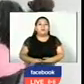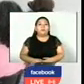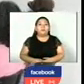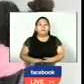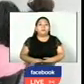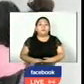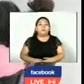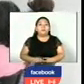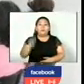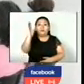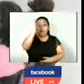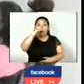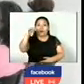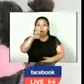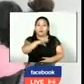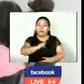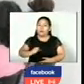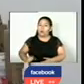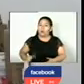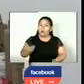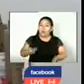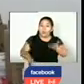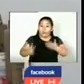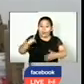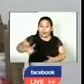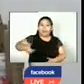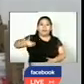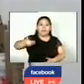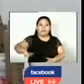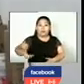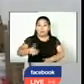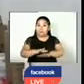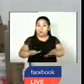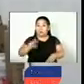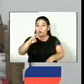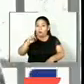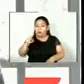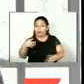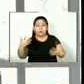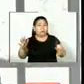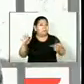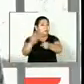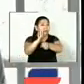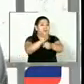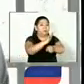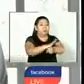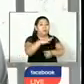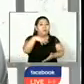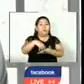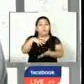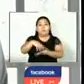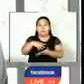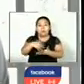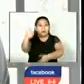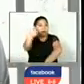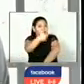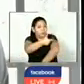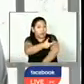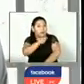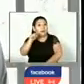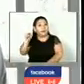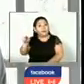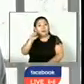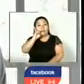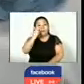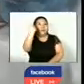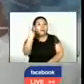El Salvador podría alcanzar la inmunidad colectiva al finalizar este año de acuerdo al ministro de Salud Francisco Alaví. Esta es una